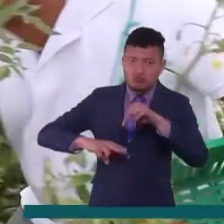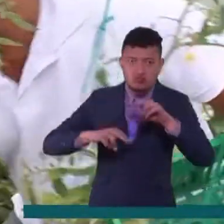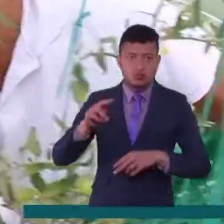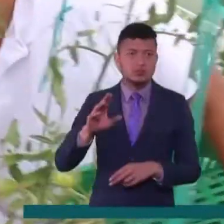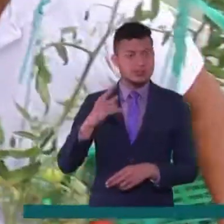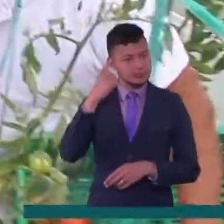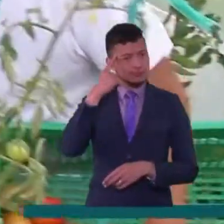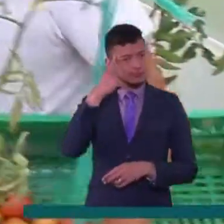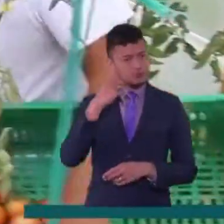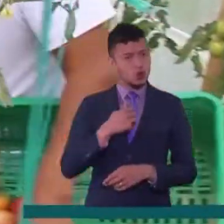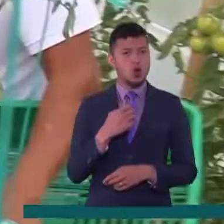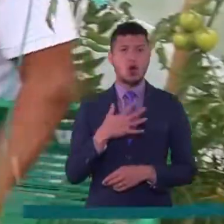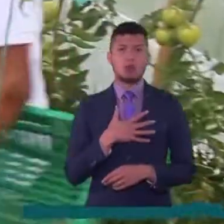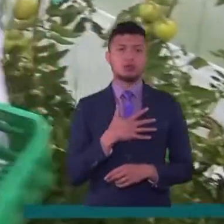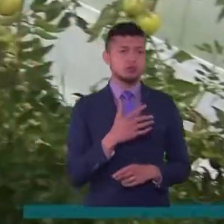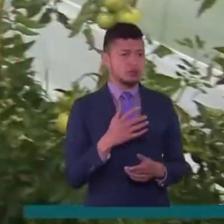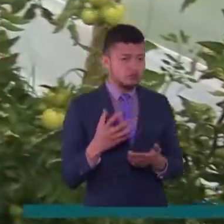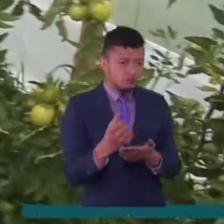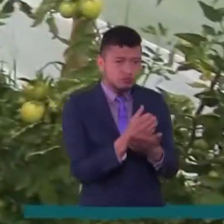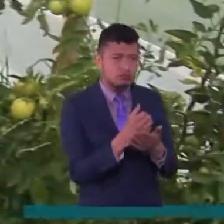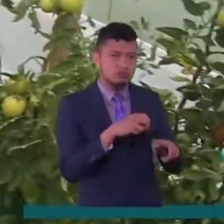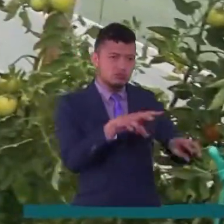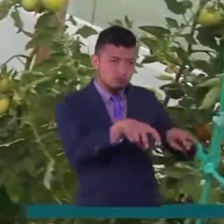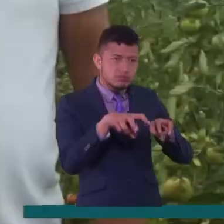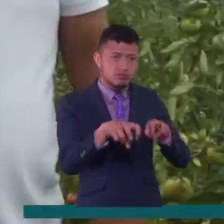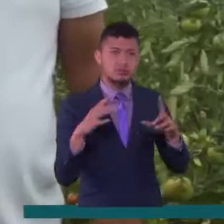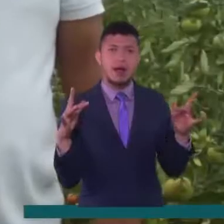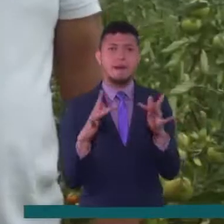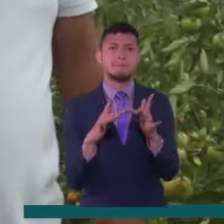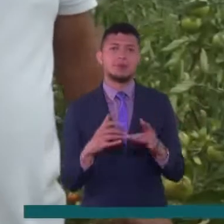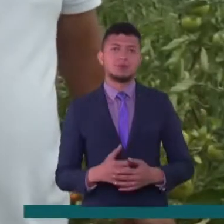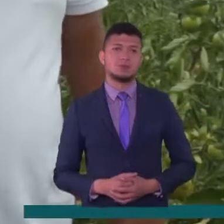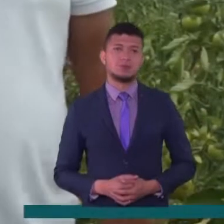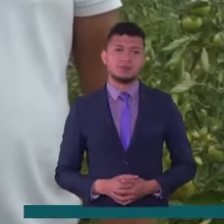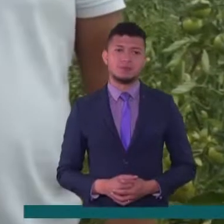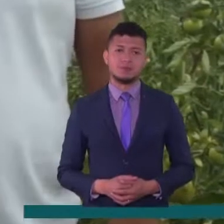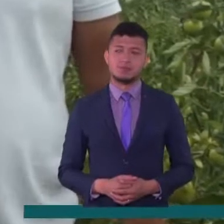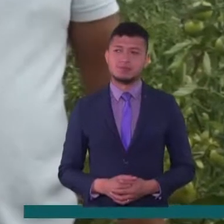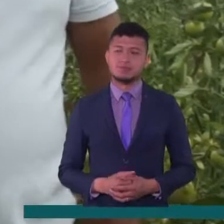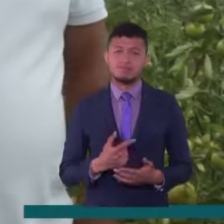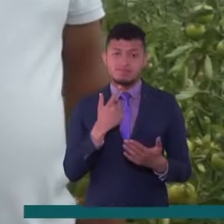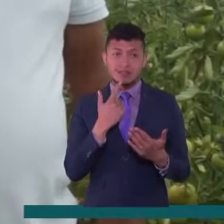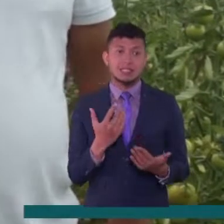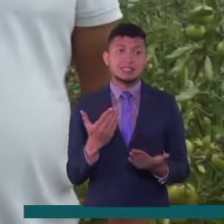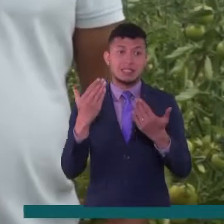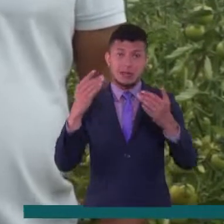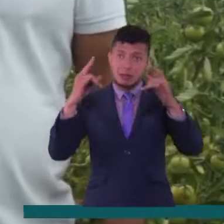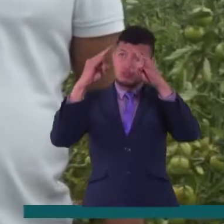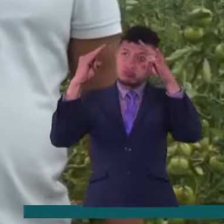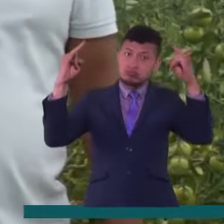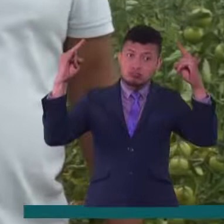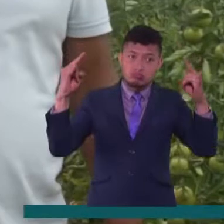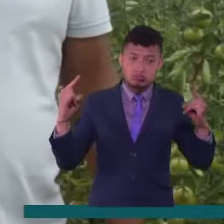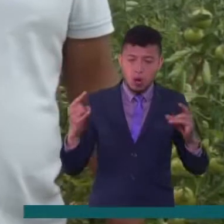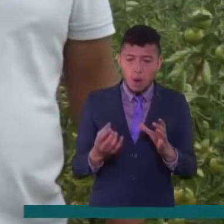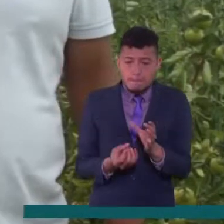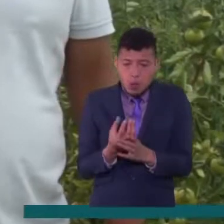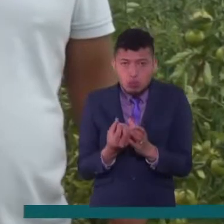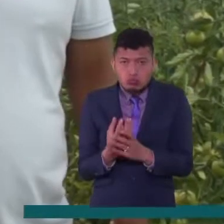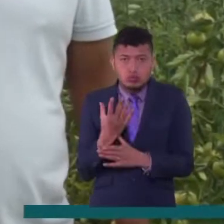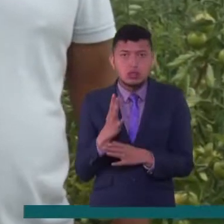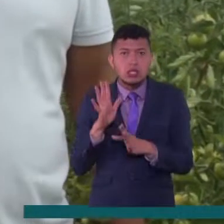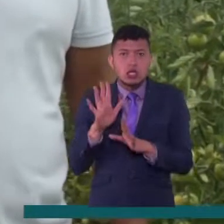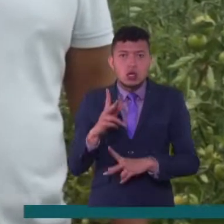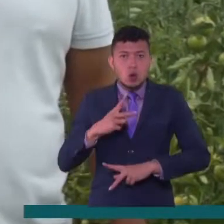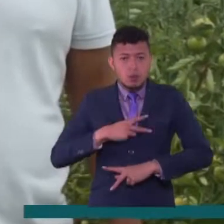construcción, encontró una mejor oportunidad en el campo. Es una ventaja tener un invernadero para poder producir,